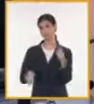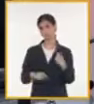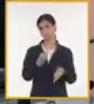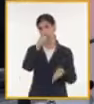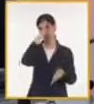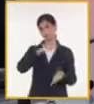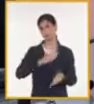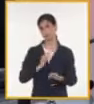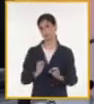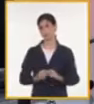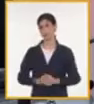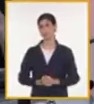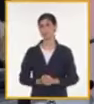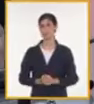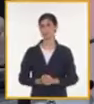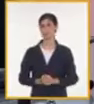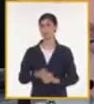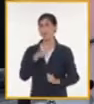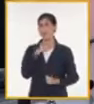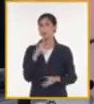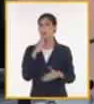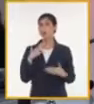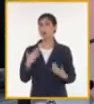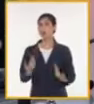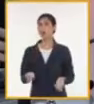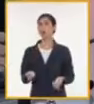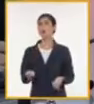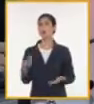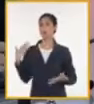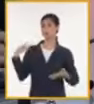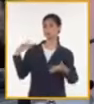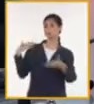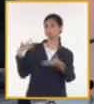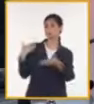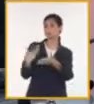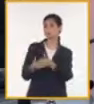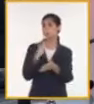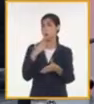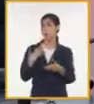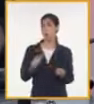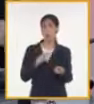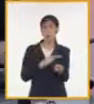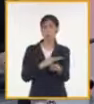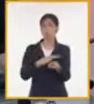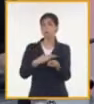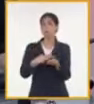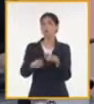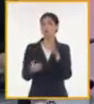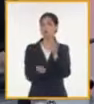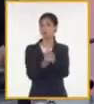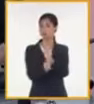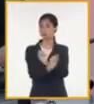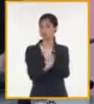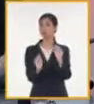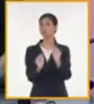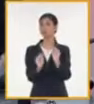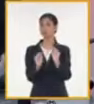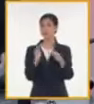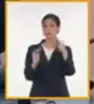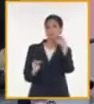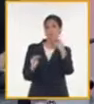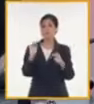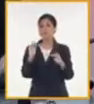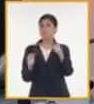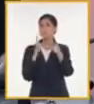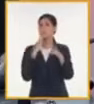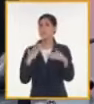pasado qué ha sido esta historia qué semejanzas o Qué diferencias hay a la altura de estos años de eso Les propongo que